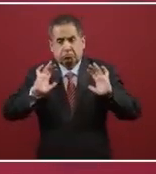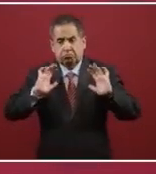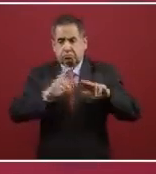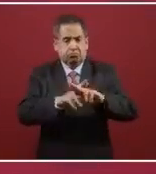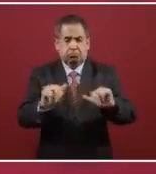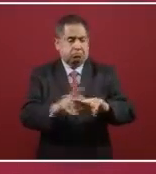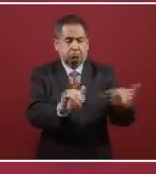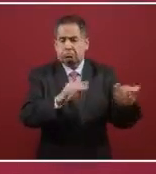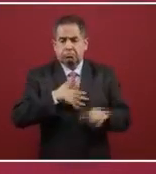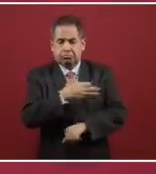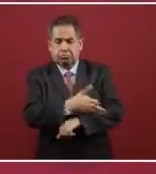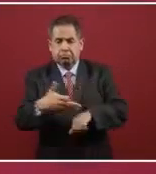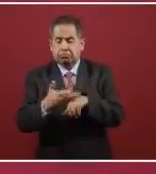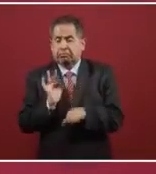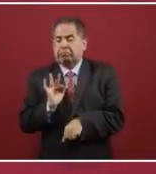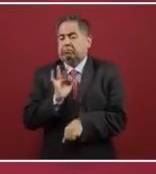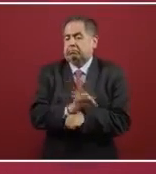de nadie de mi familia,